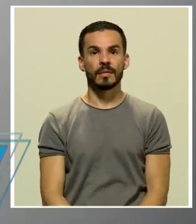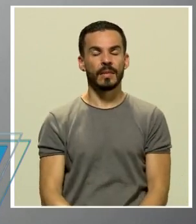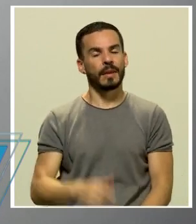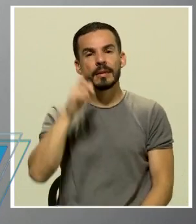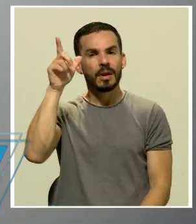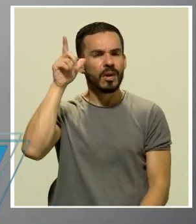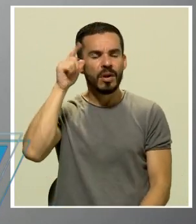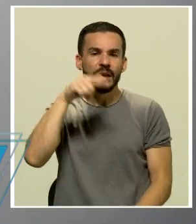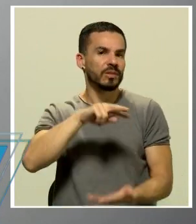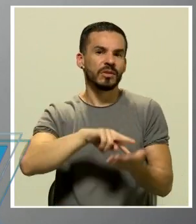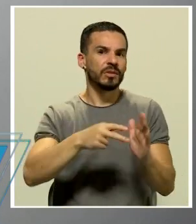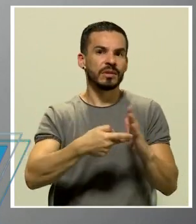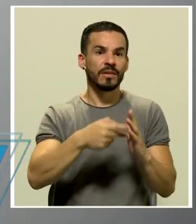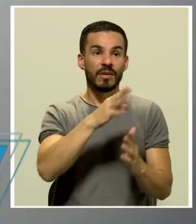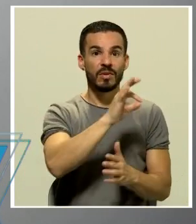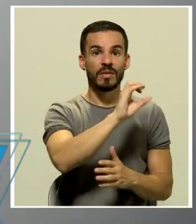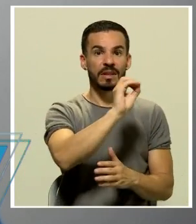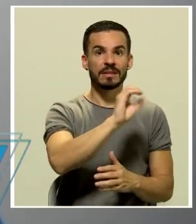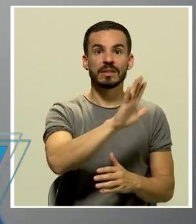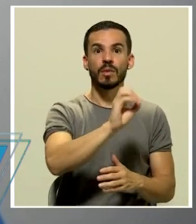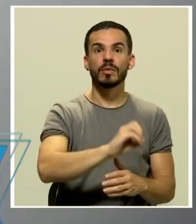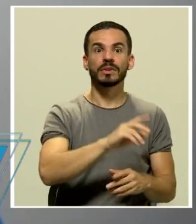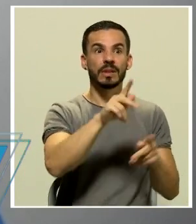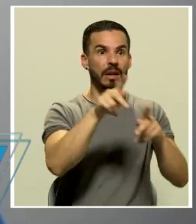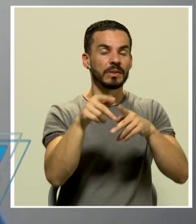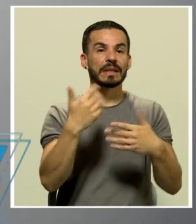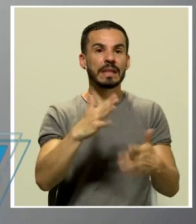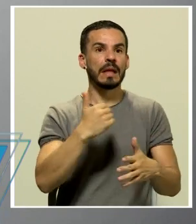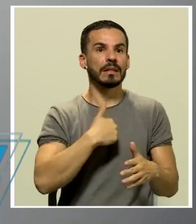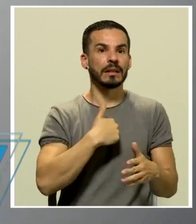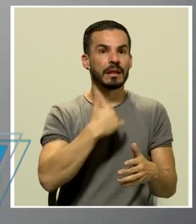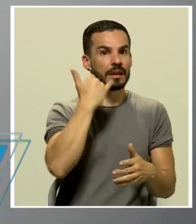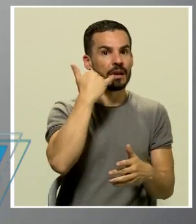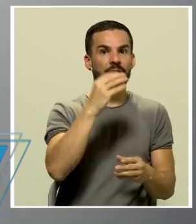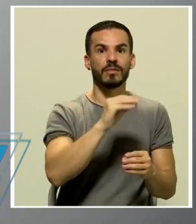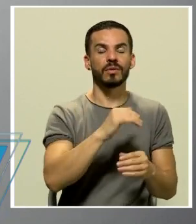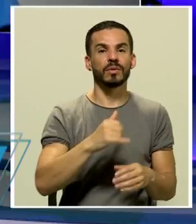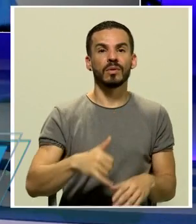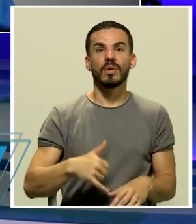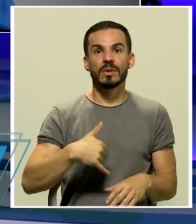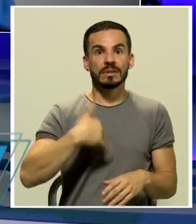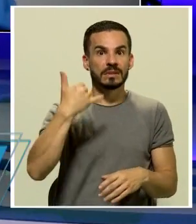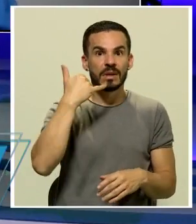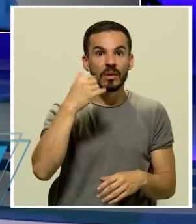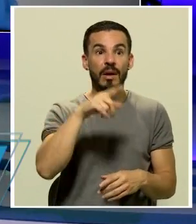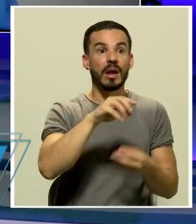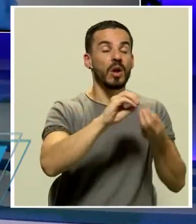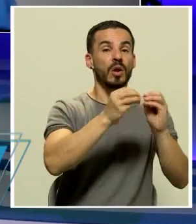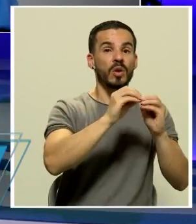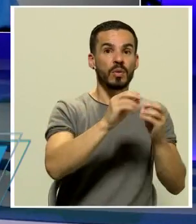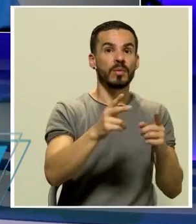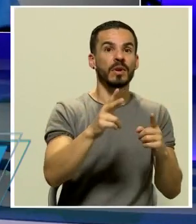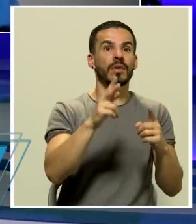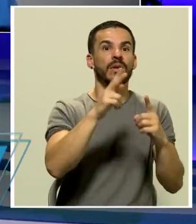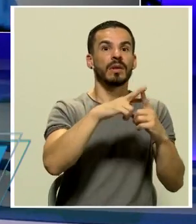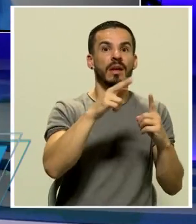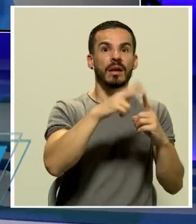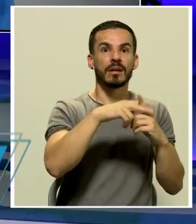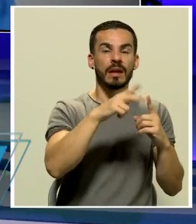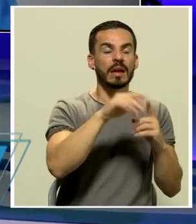Obviamente eso no quiere decir que el 95% de la gente tiene telefonía móvil, sino que el número de suscripciones es igual